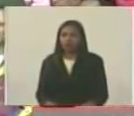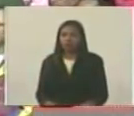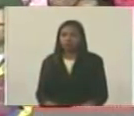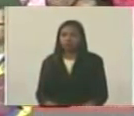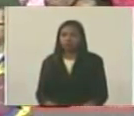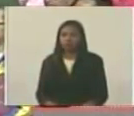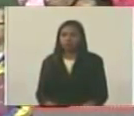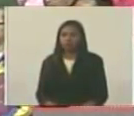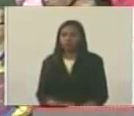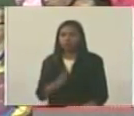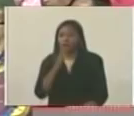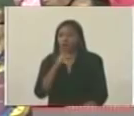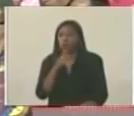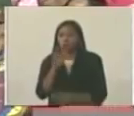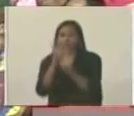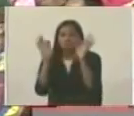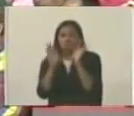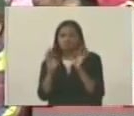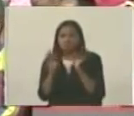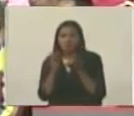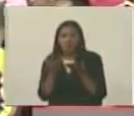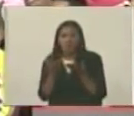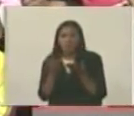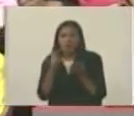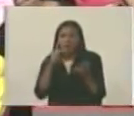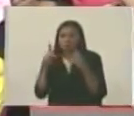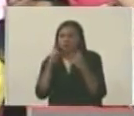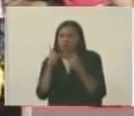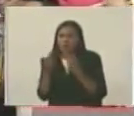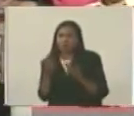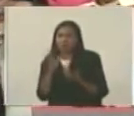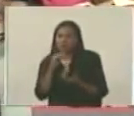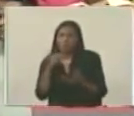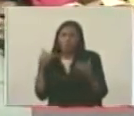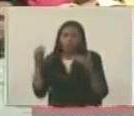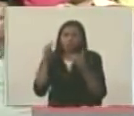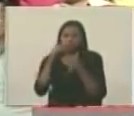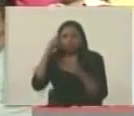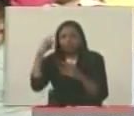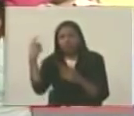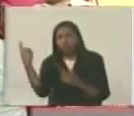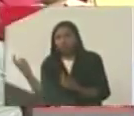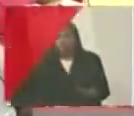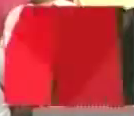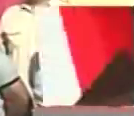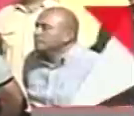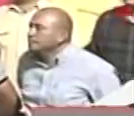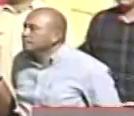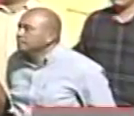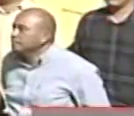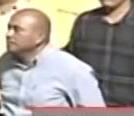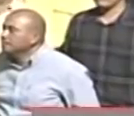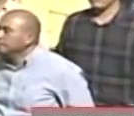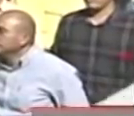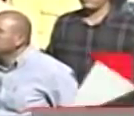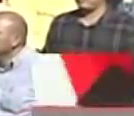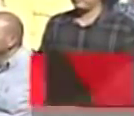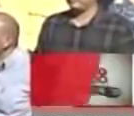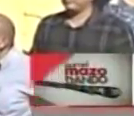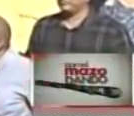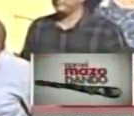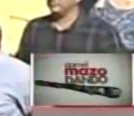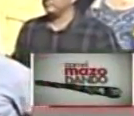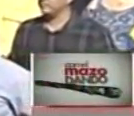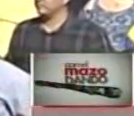no tienen límites éticos, no tienen límites políticos, no tienen límites psicológicos, ¿no? Ahí estaba viendo el